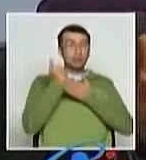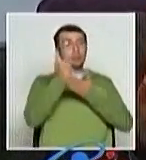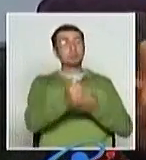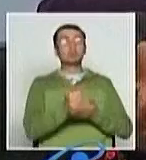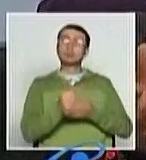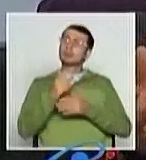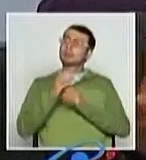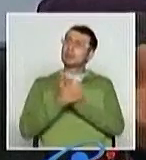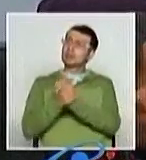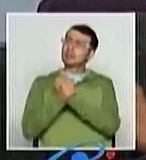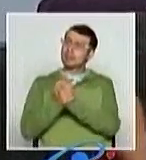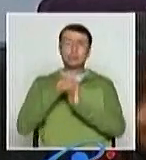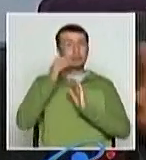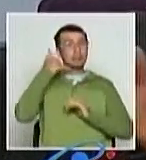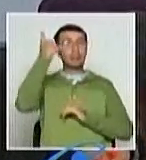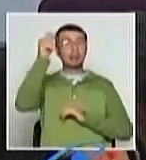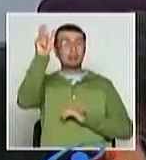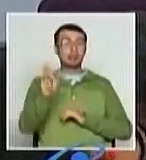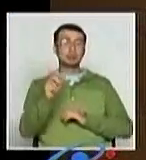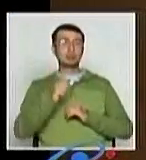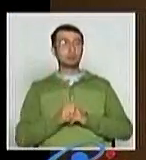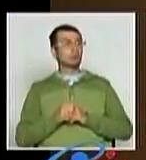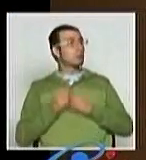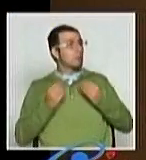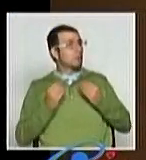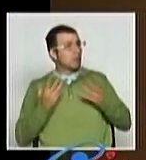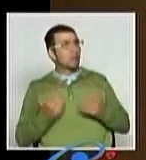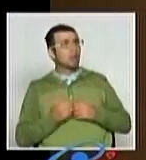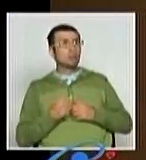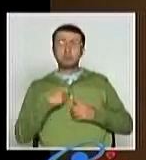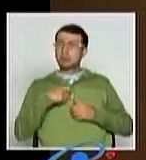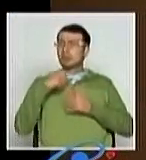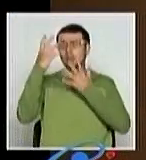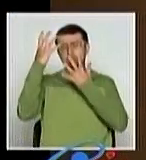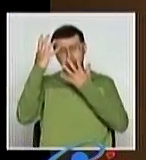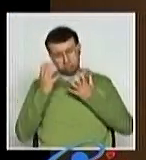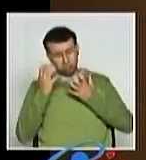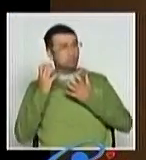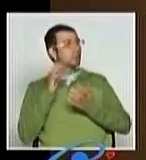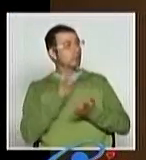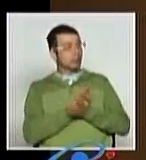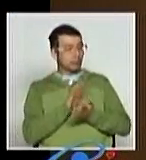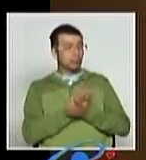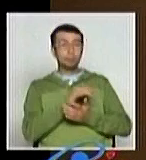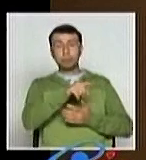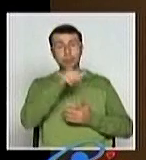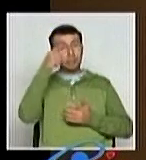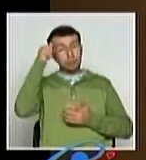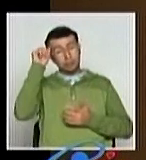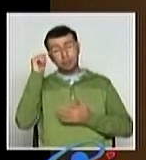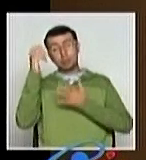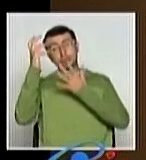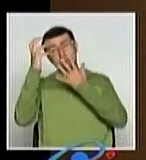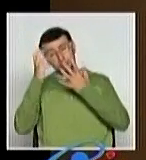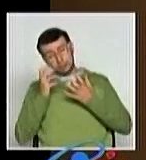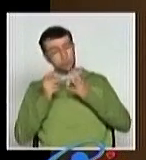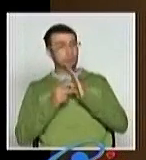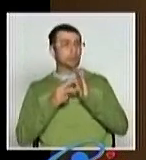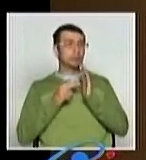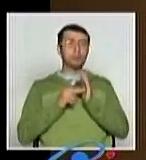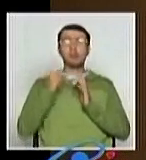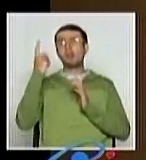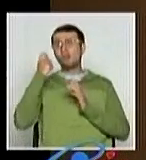una persona pero doctor Pero para qué eso es que yo lo que tengo es depresión nuevamente recuerde que la depresión es escasez de emociones